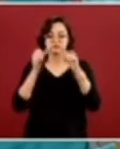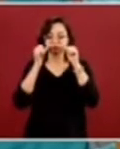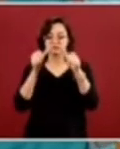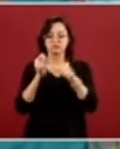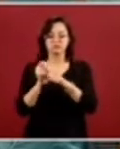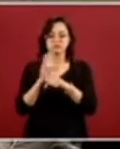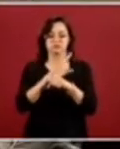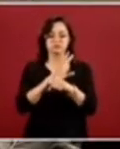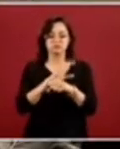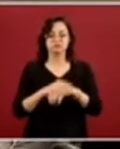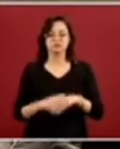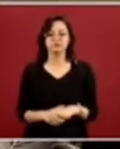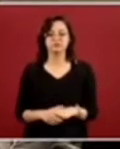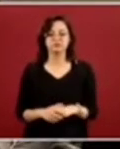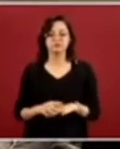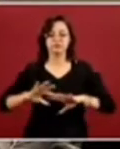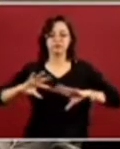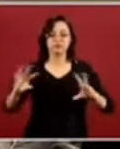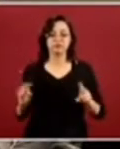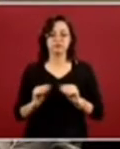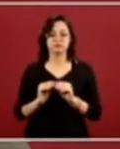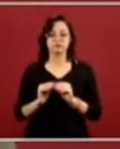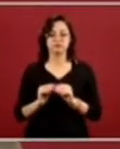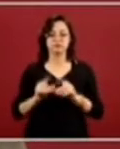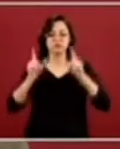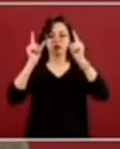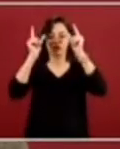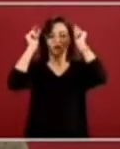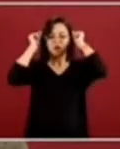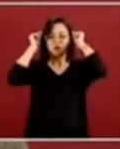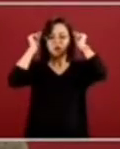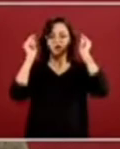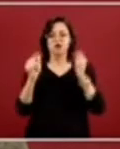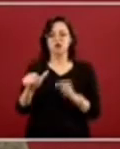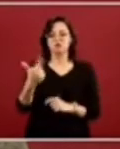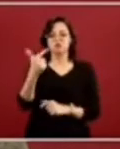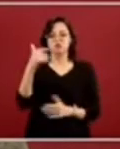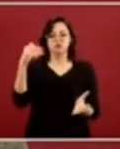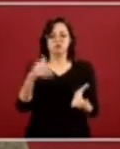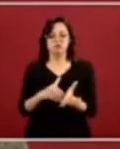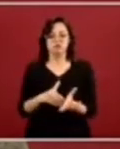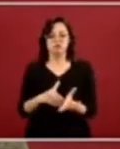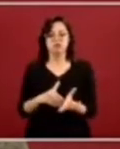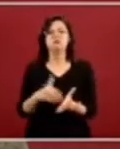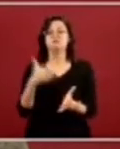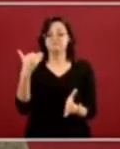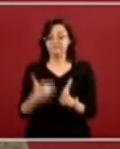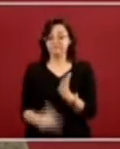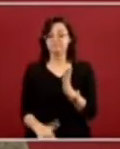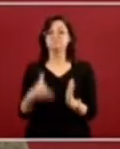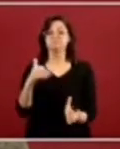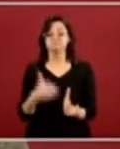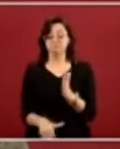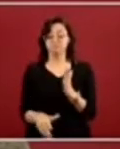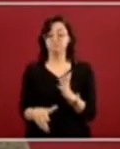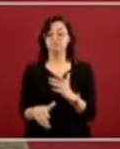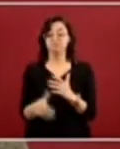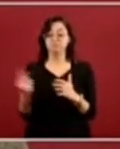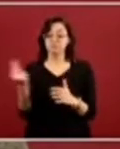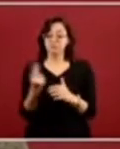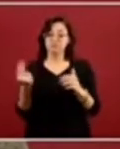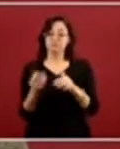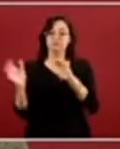epidemia. En total, el déficit de enfermeras es cercano a 12,000 enfermeras que necesitamos contratar